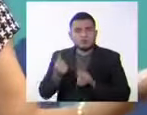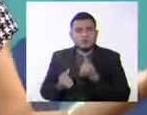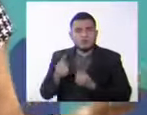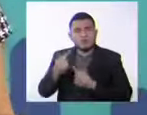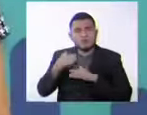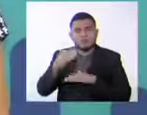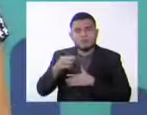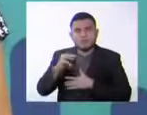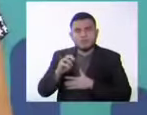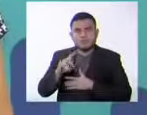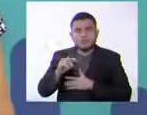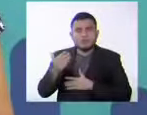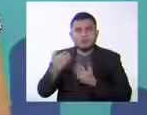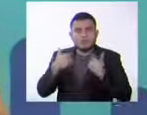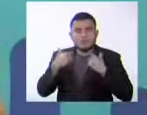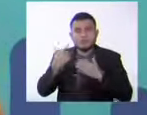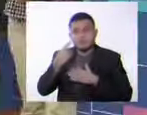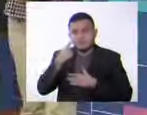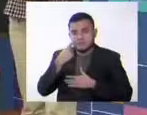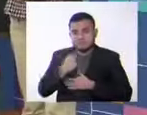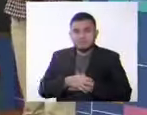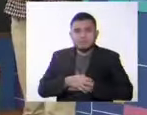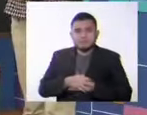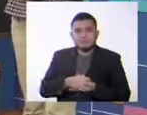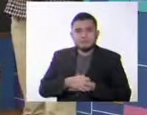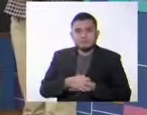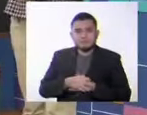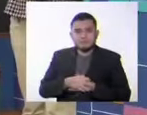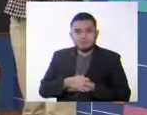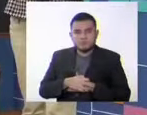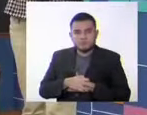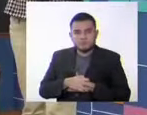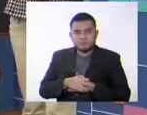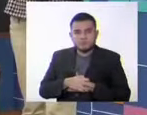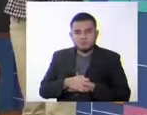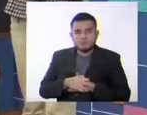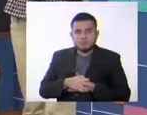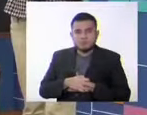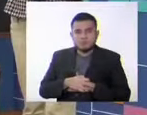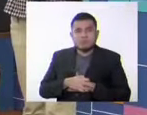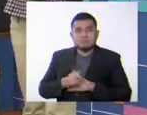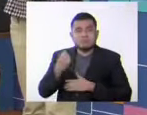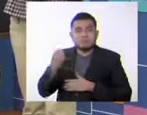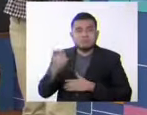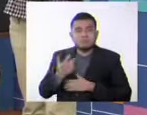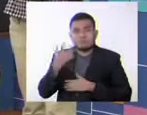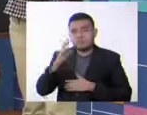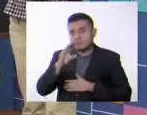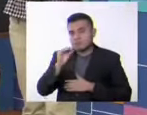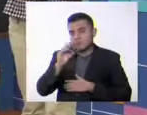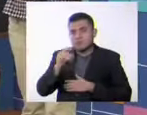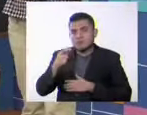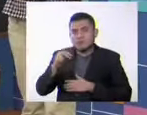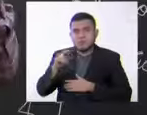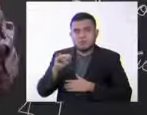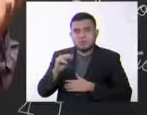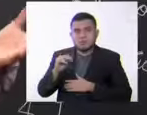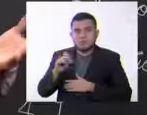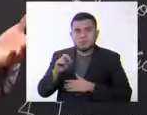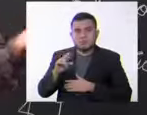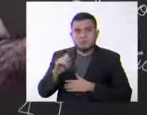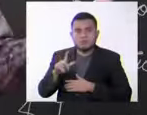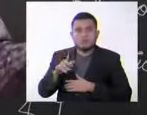que debemos de tomar para cuidarlo. Muy bien, entonces lo importante cuando hablamos del patrimonio cultural es que